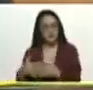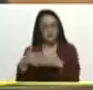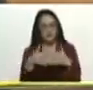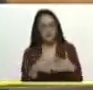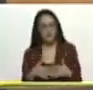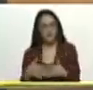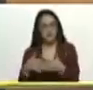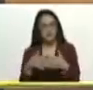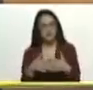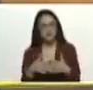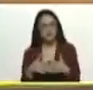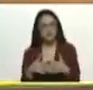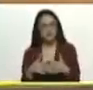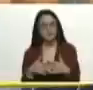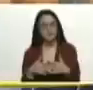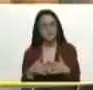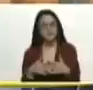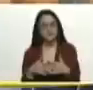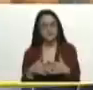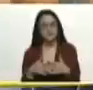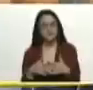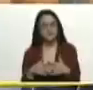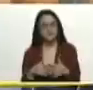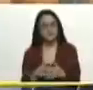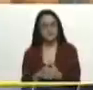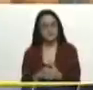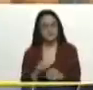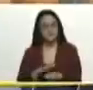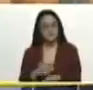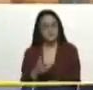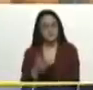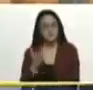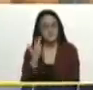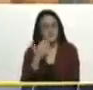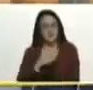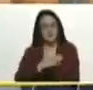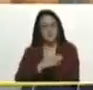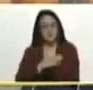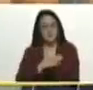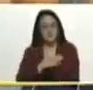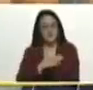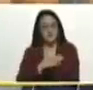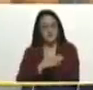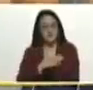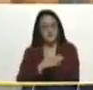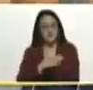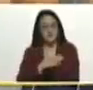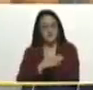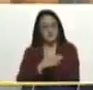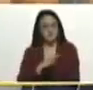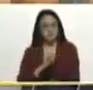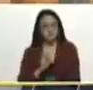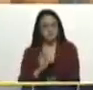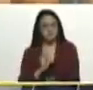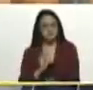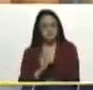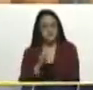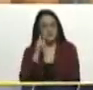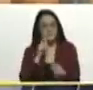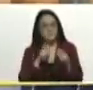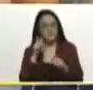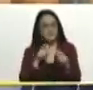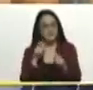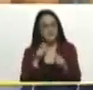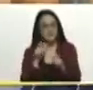Unidos. ¿Por qué? Para mí era tan absurdo que la gente que